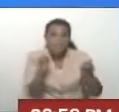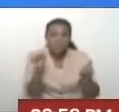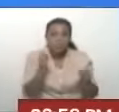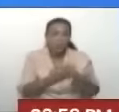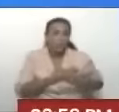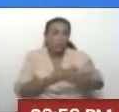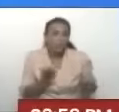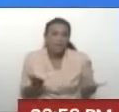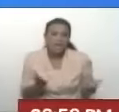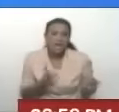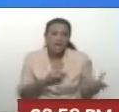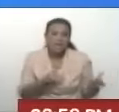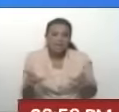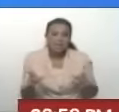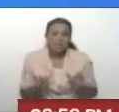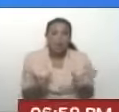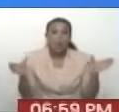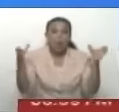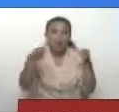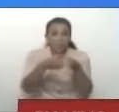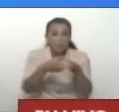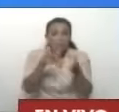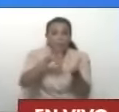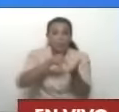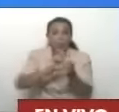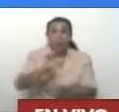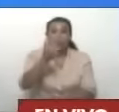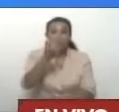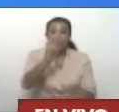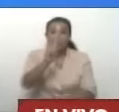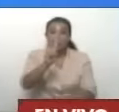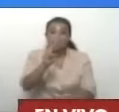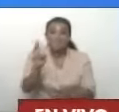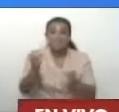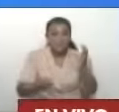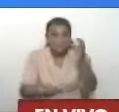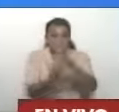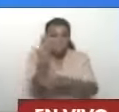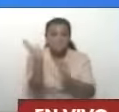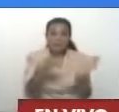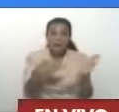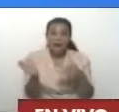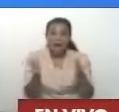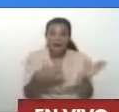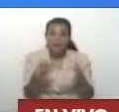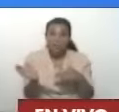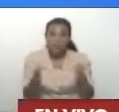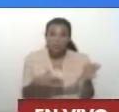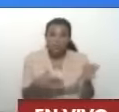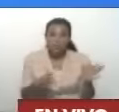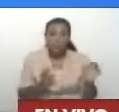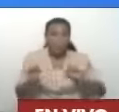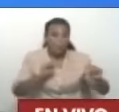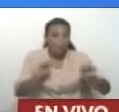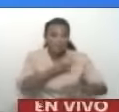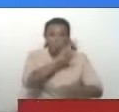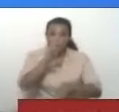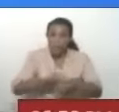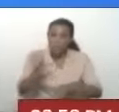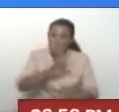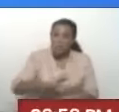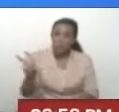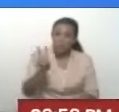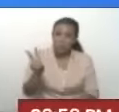Voluntarios. Y ya lo puse. 12 de marzo nace el gran movimiento amplio de la juventud